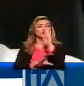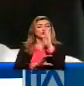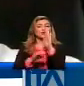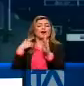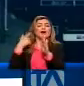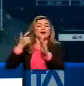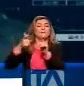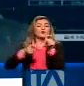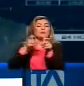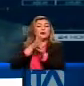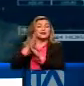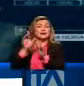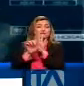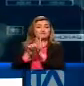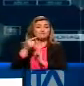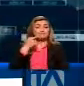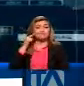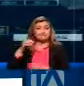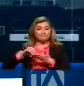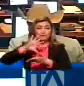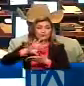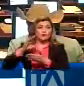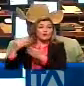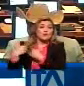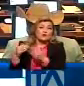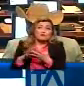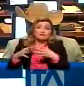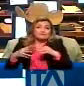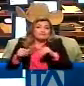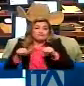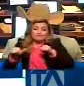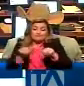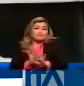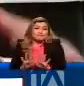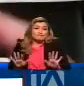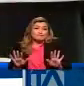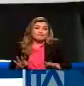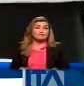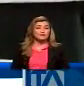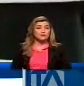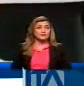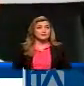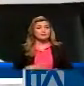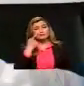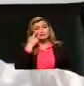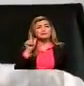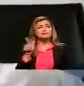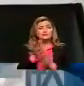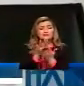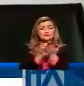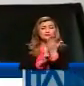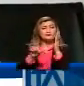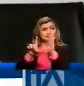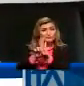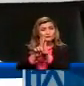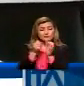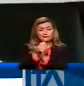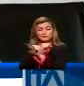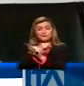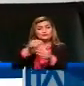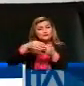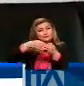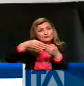juristas reaccionan, pues aseguran que al CAL solo le corresponde resolver tareas administrativas. Lo que estamos viendo ahora con el proyecto de ley de defensa